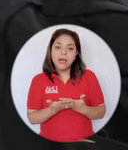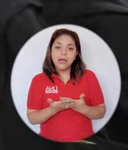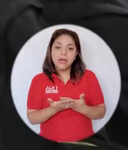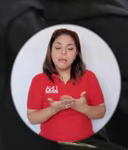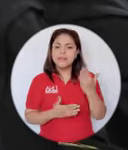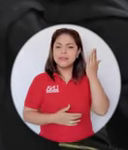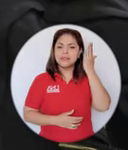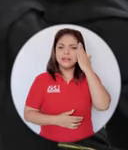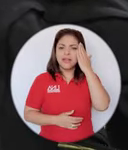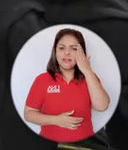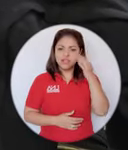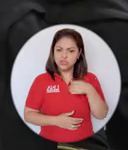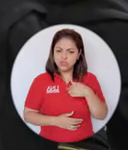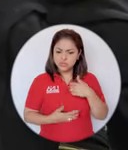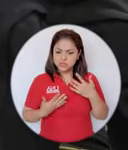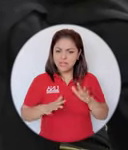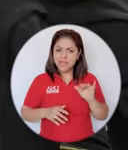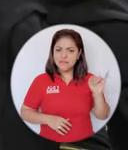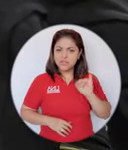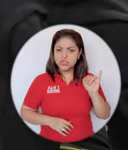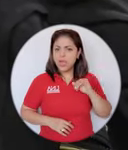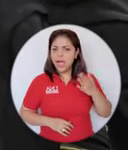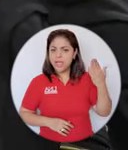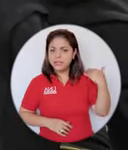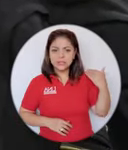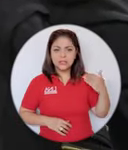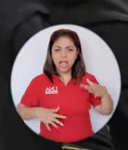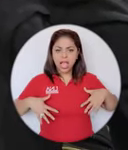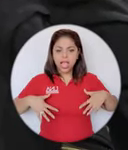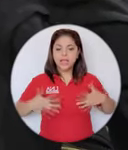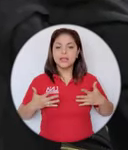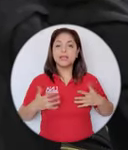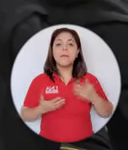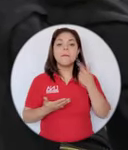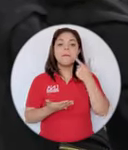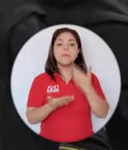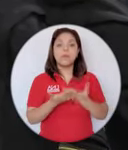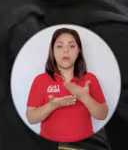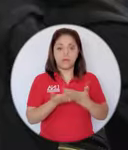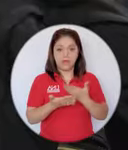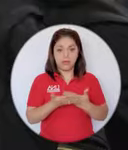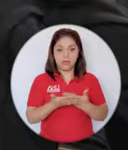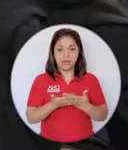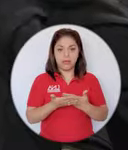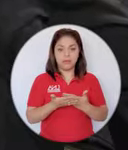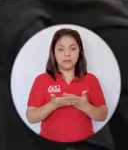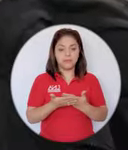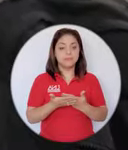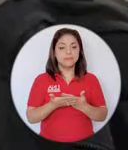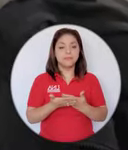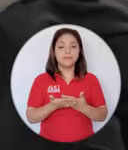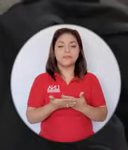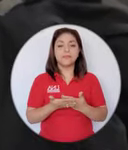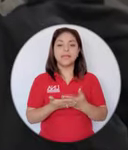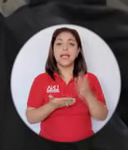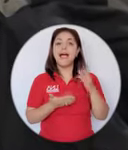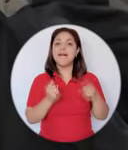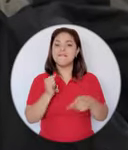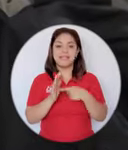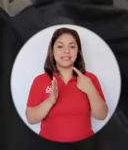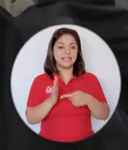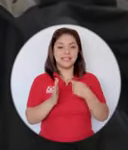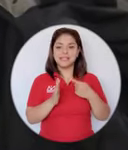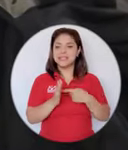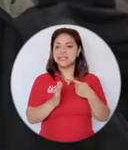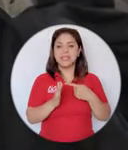nos puede llevar a nosotros a poder saber si es producto de una infección en el pasado, inclusive en